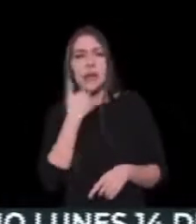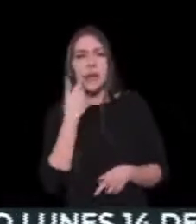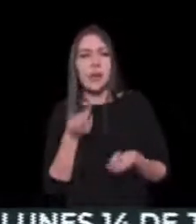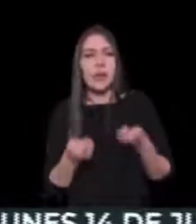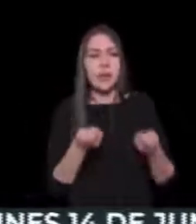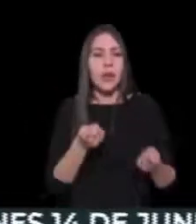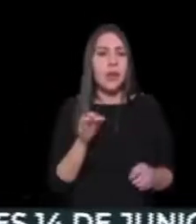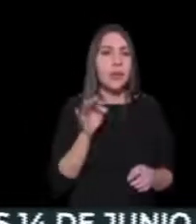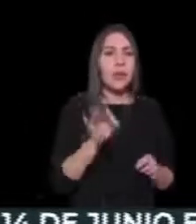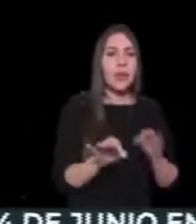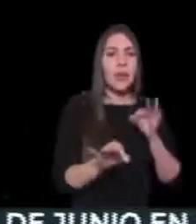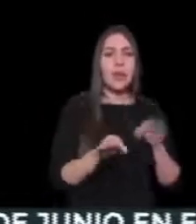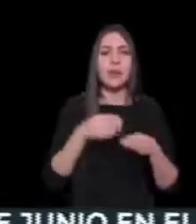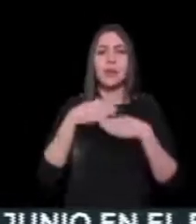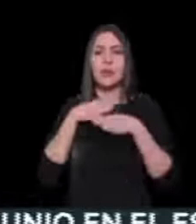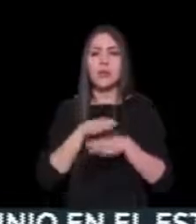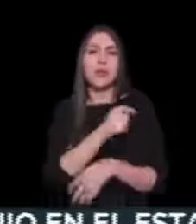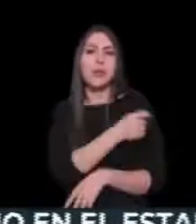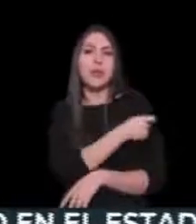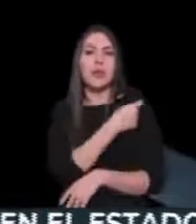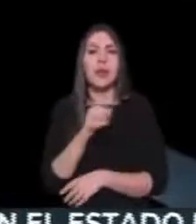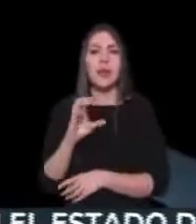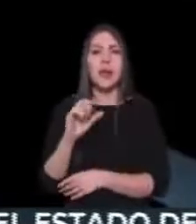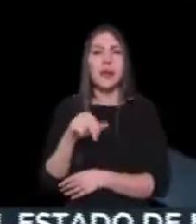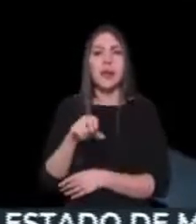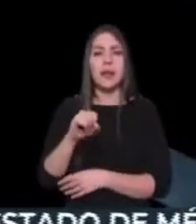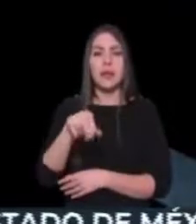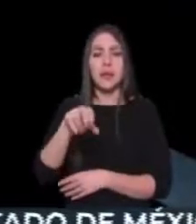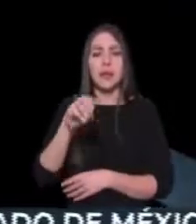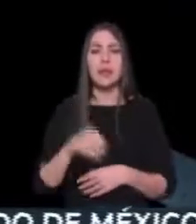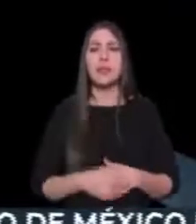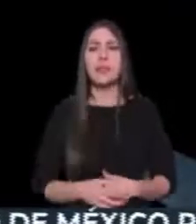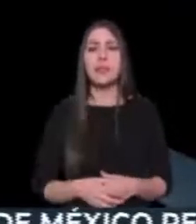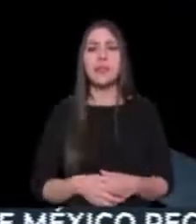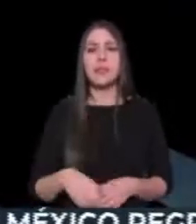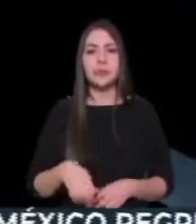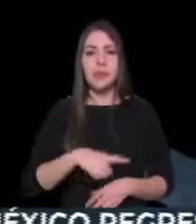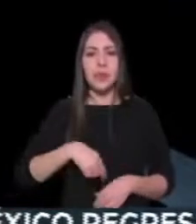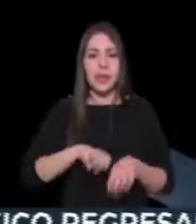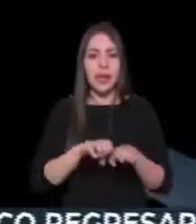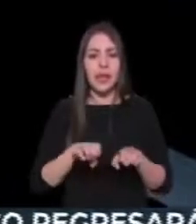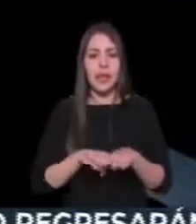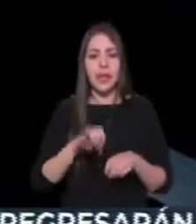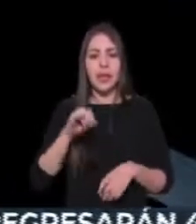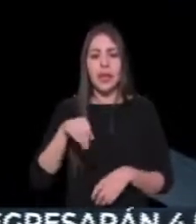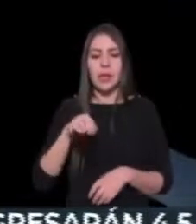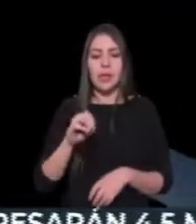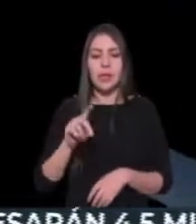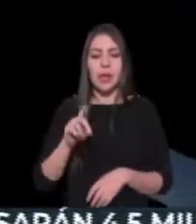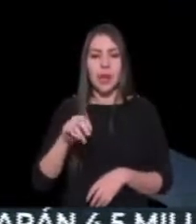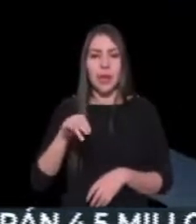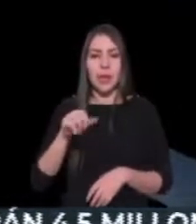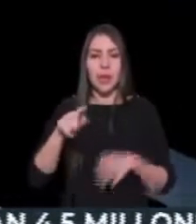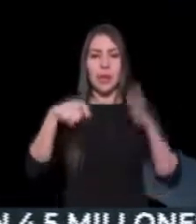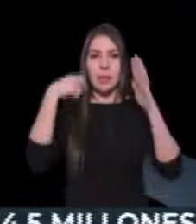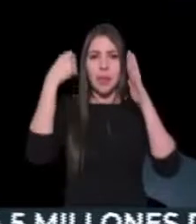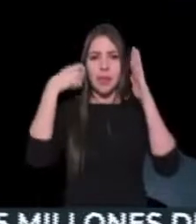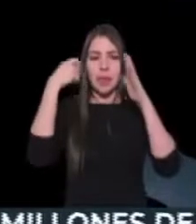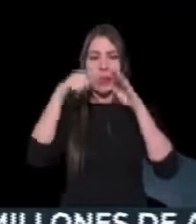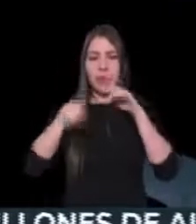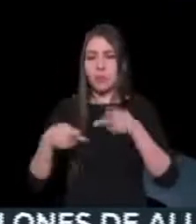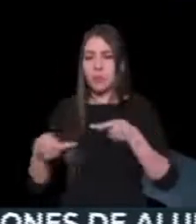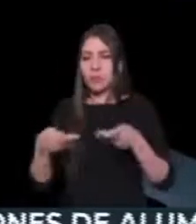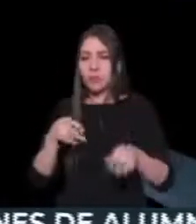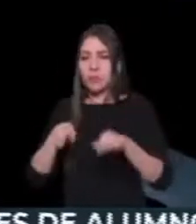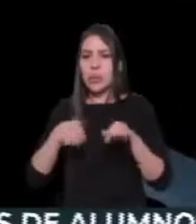a, en este momento, la vacuna CanSino. En el equipo de Infodemia trabajamos pues un video a propósito que resume